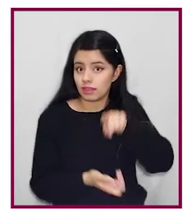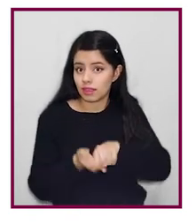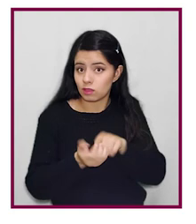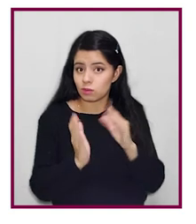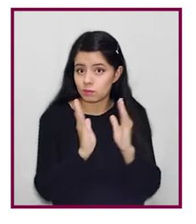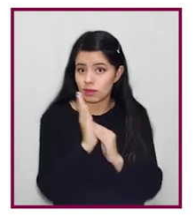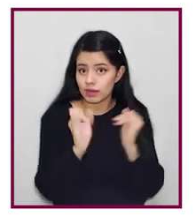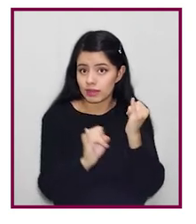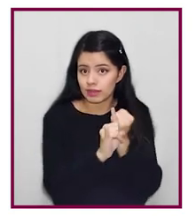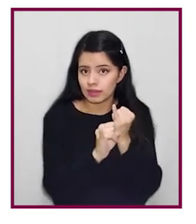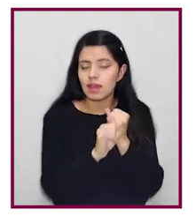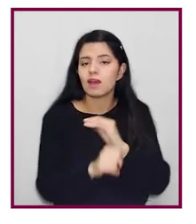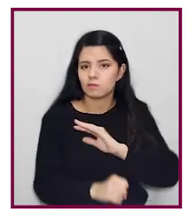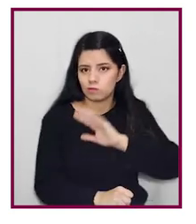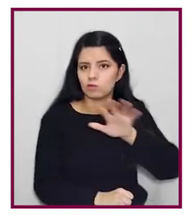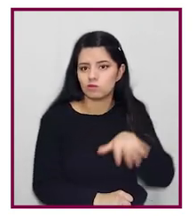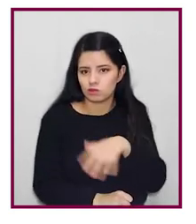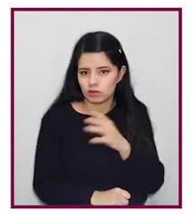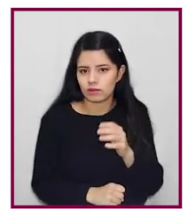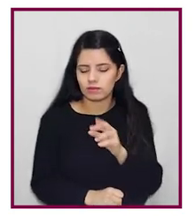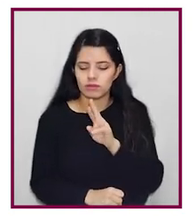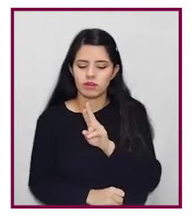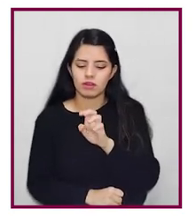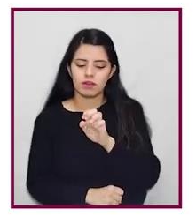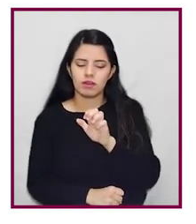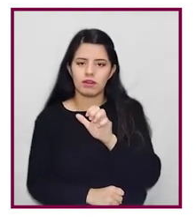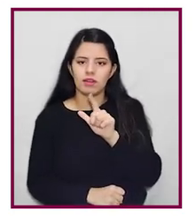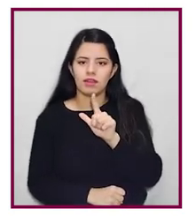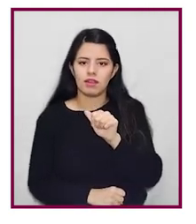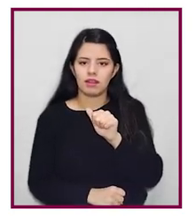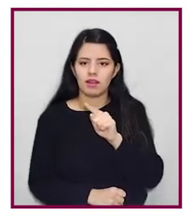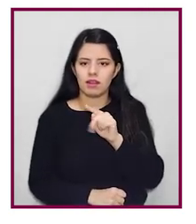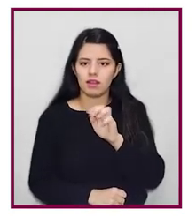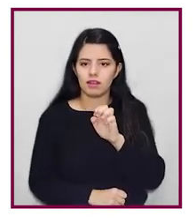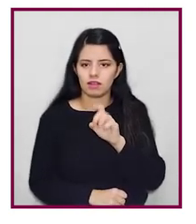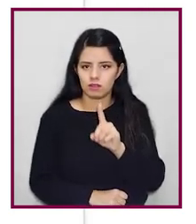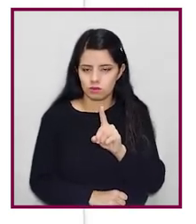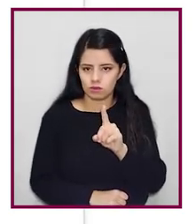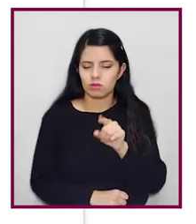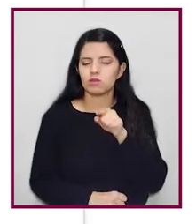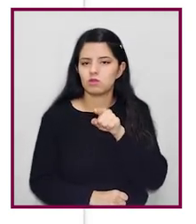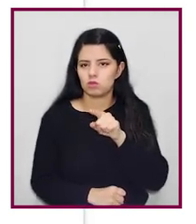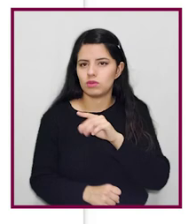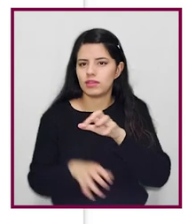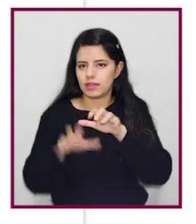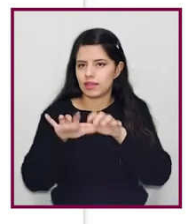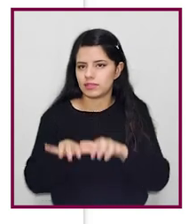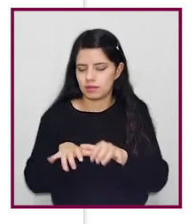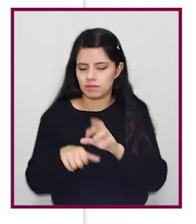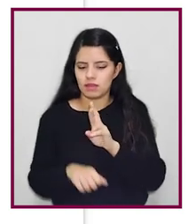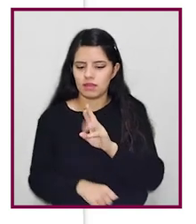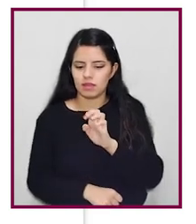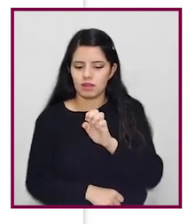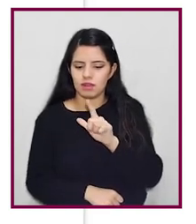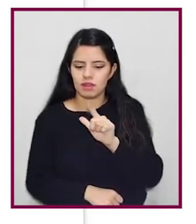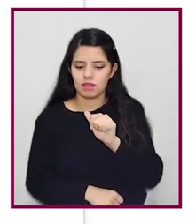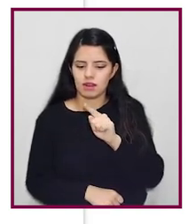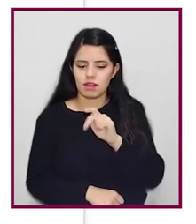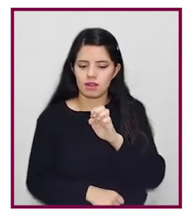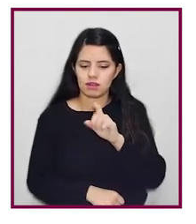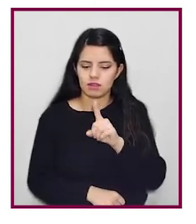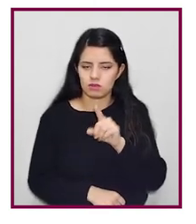sitio. Related significa relacionado. Entonces, si tú escribes related, dos puntos y un sitio en